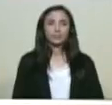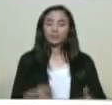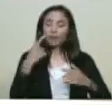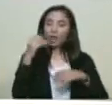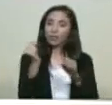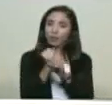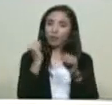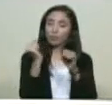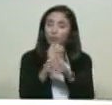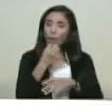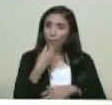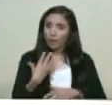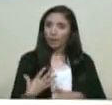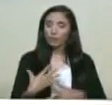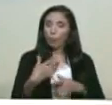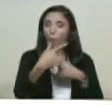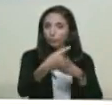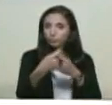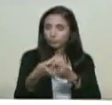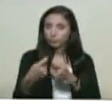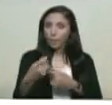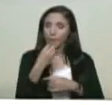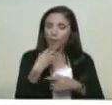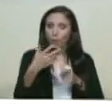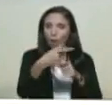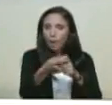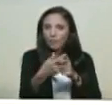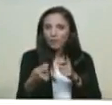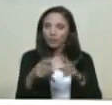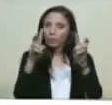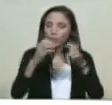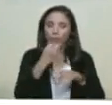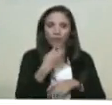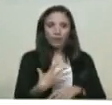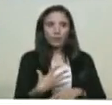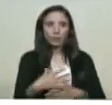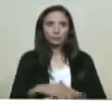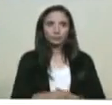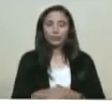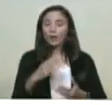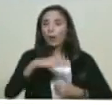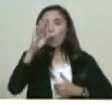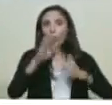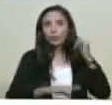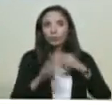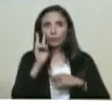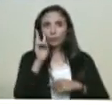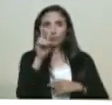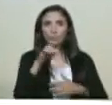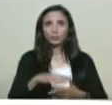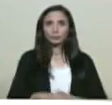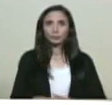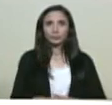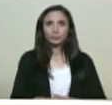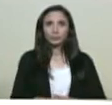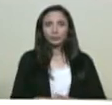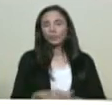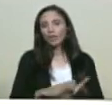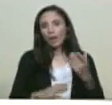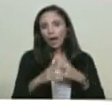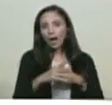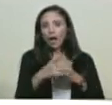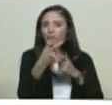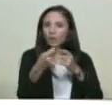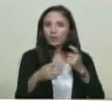digno de reconocimiento y de premio nacional e internacional. Y por último, el billete de